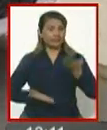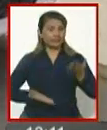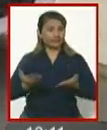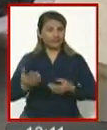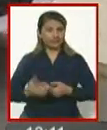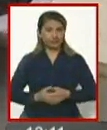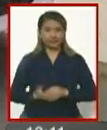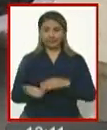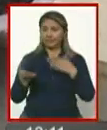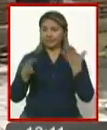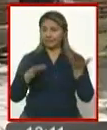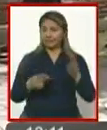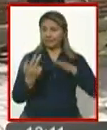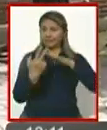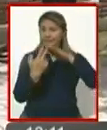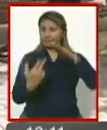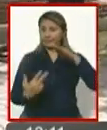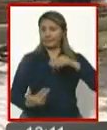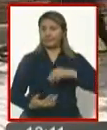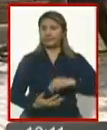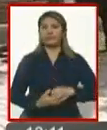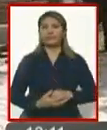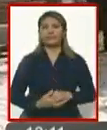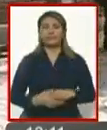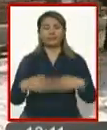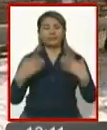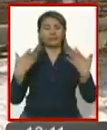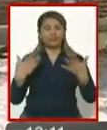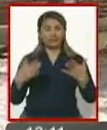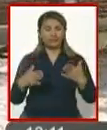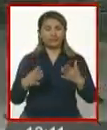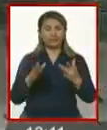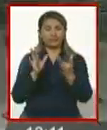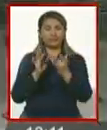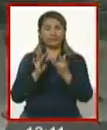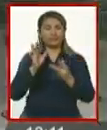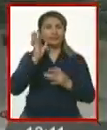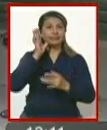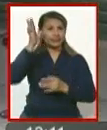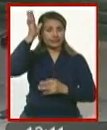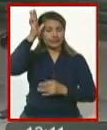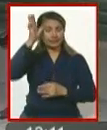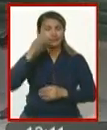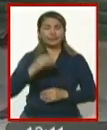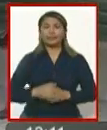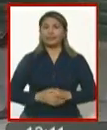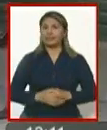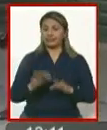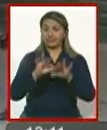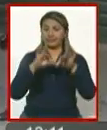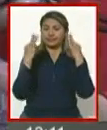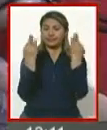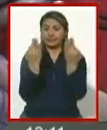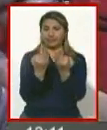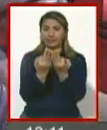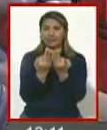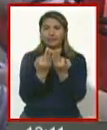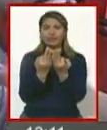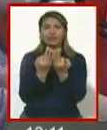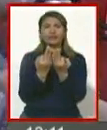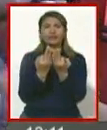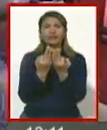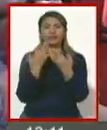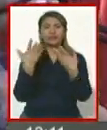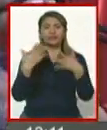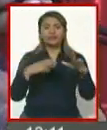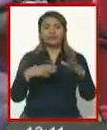posiblemente haya muerto por ahogamiento, ¿no? Hemos hecho la entrevista a los padres, a la mamá, al papá, a la familia.